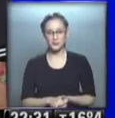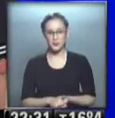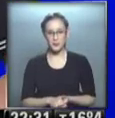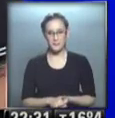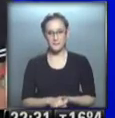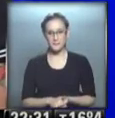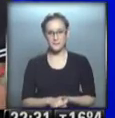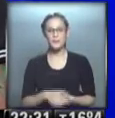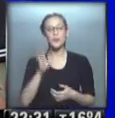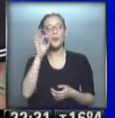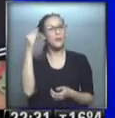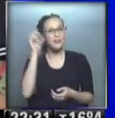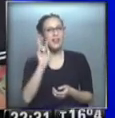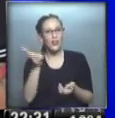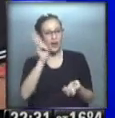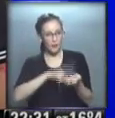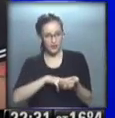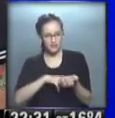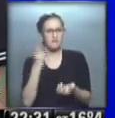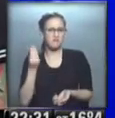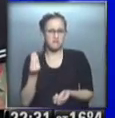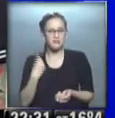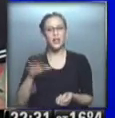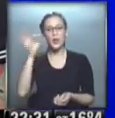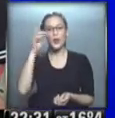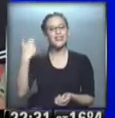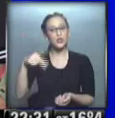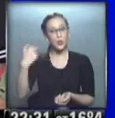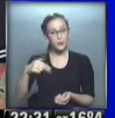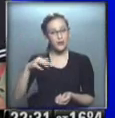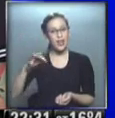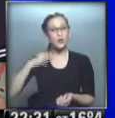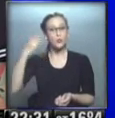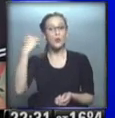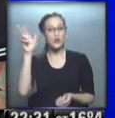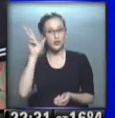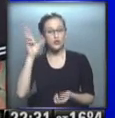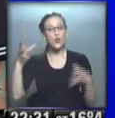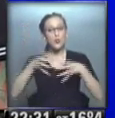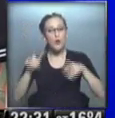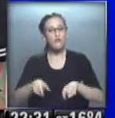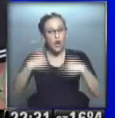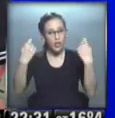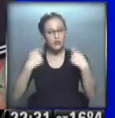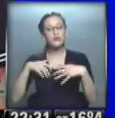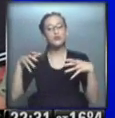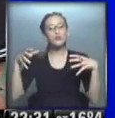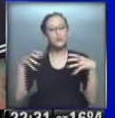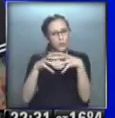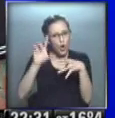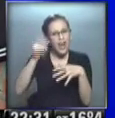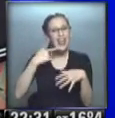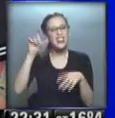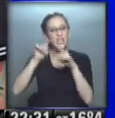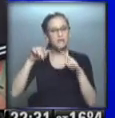te imaginaste que lo ibas a volver a ver. ¿Por qué? Esto es así, el 20 de noviembre del 88 a los violadores los detienen en la discoteca Látex de